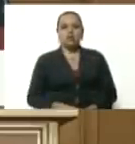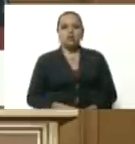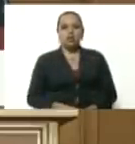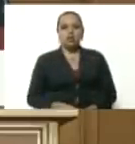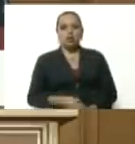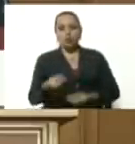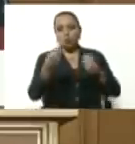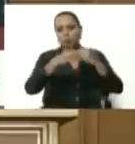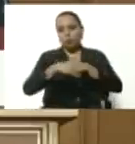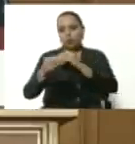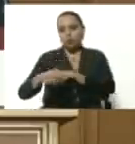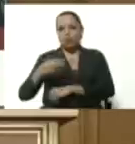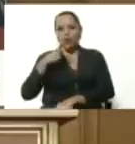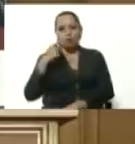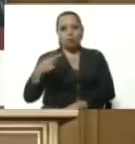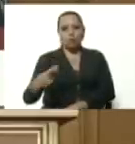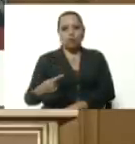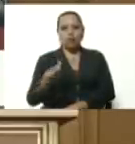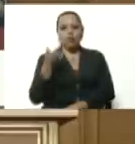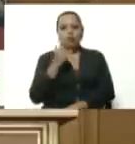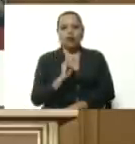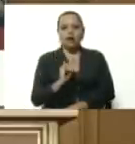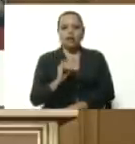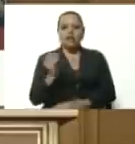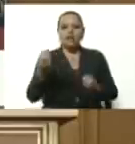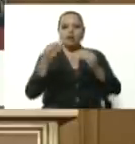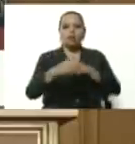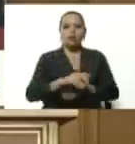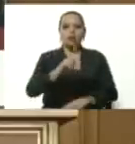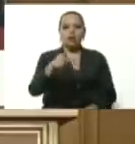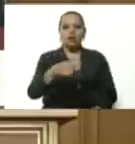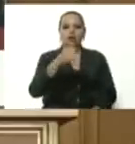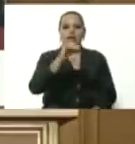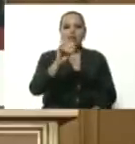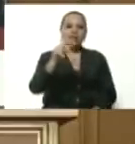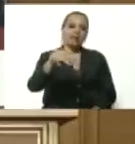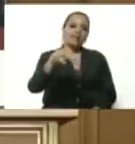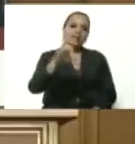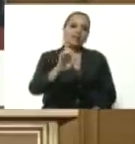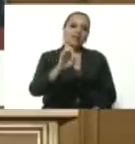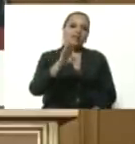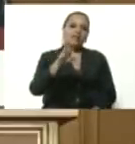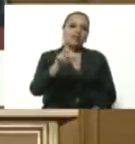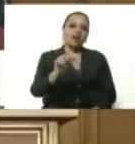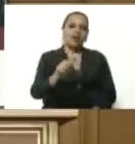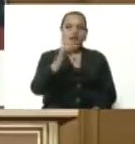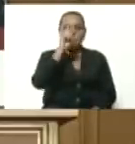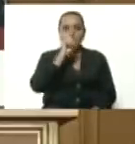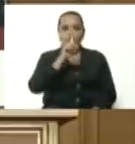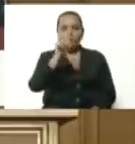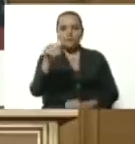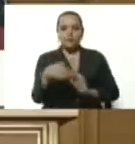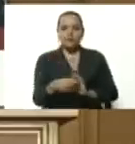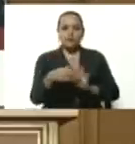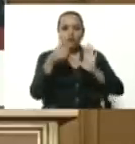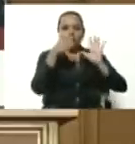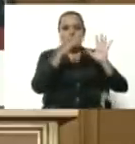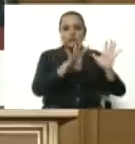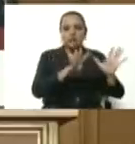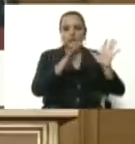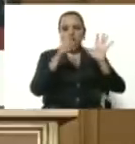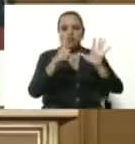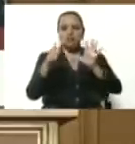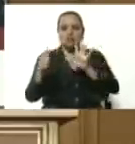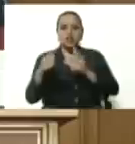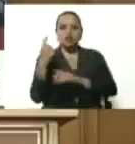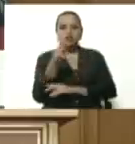negociación política tal como lo contempla el Acuerdo de Ginebra de 1966, único instrumento jurídico válido